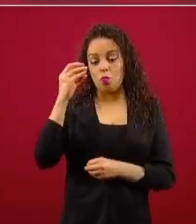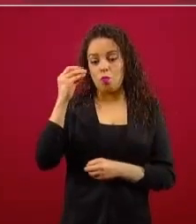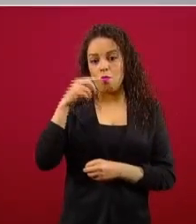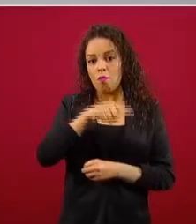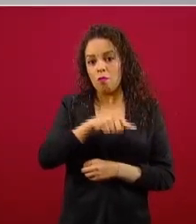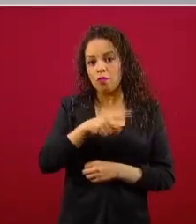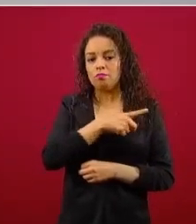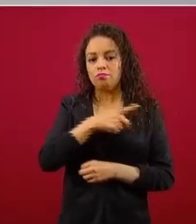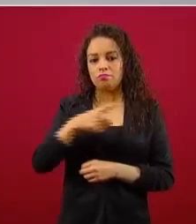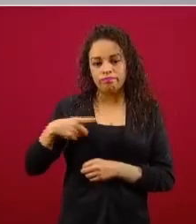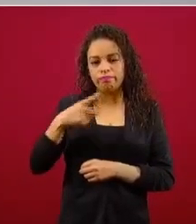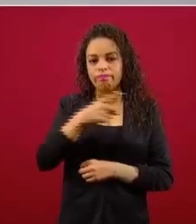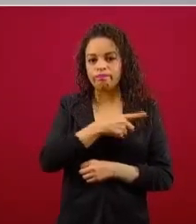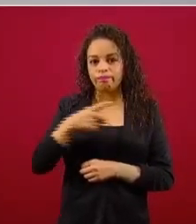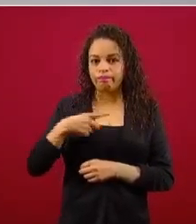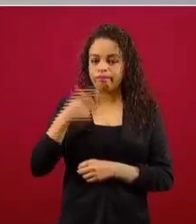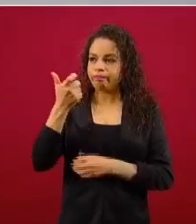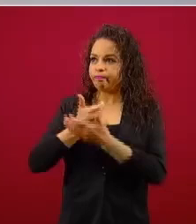y otros